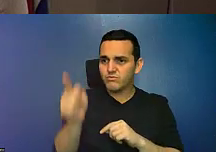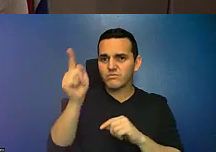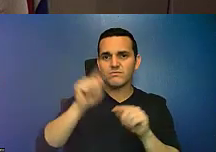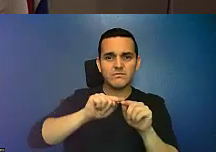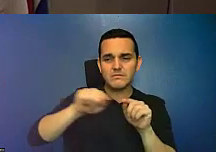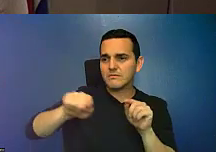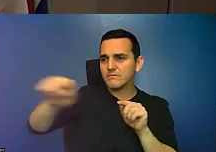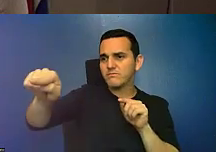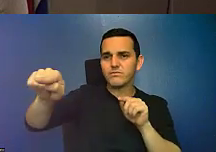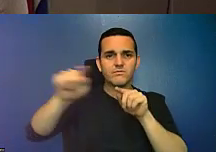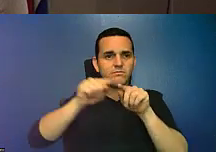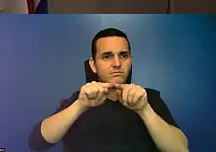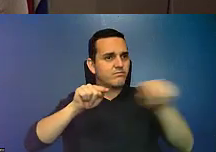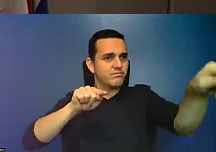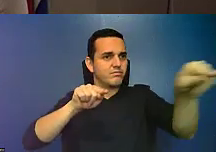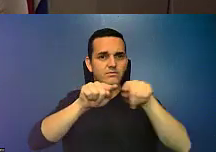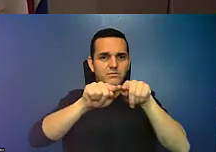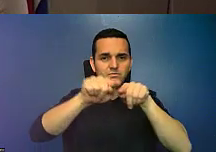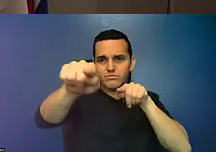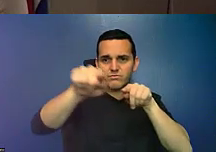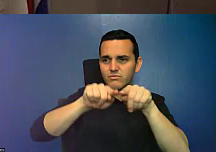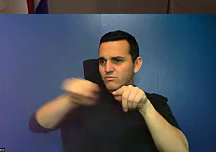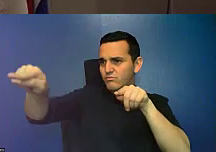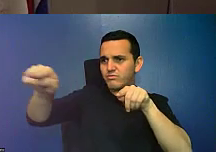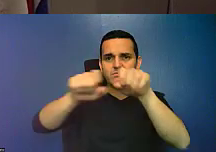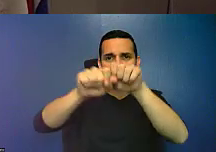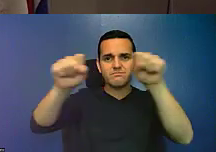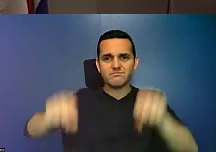perturbaciones para controlar el sistema.